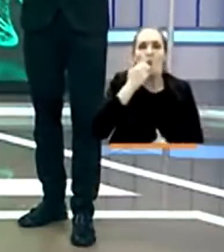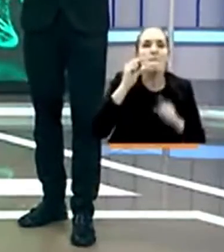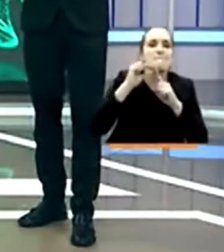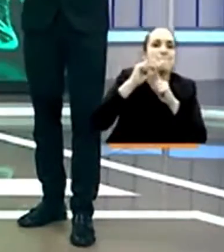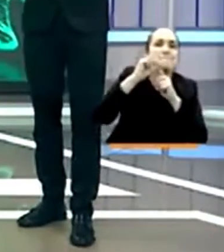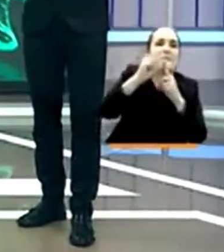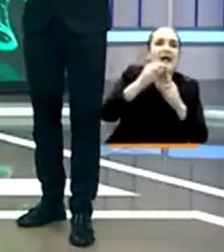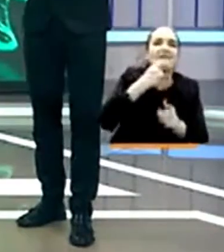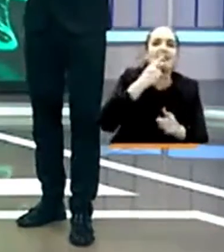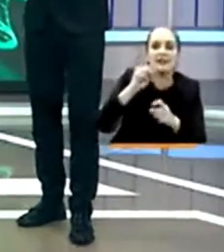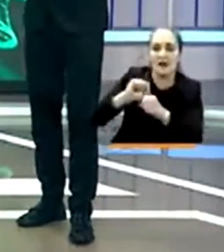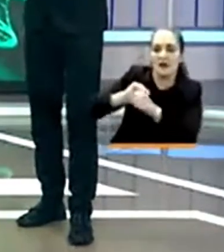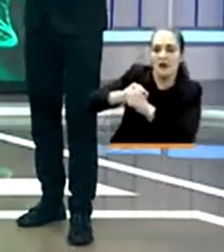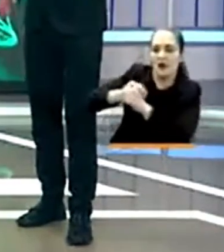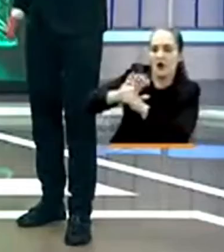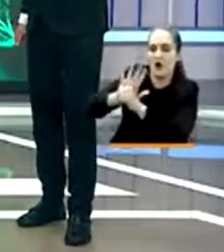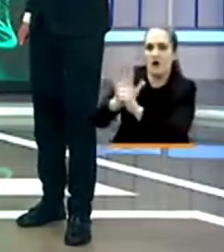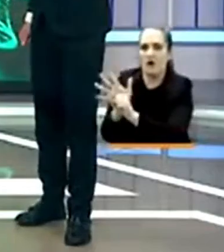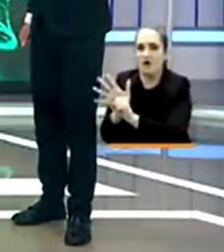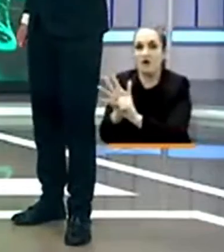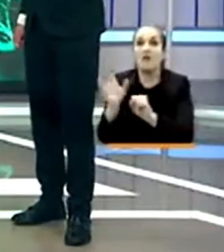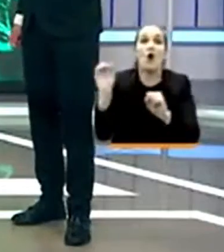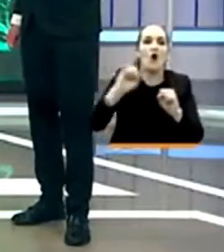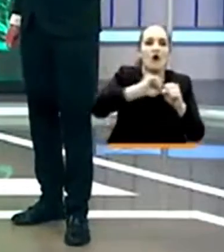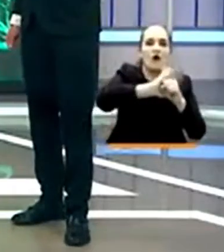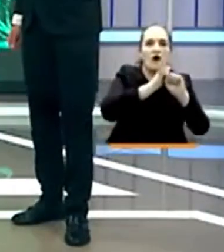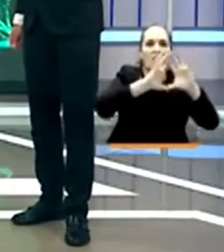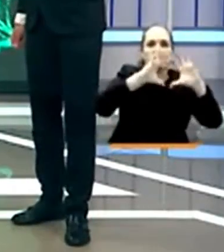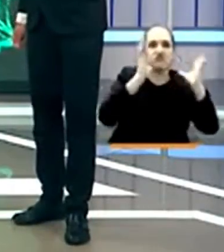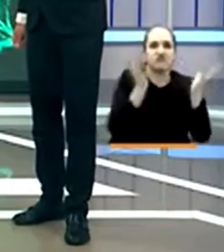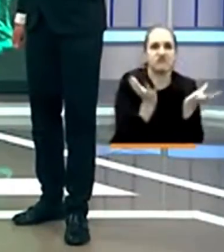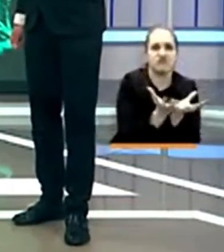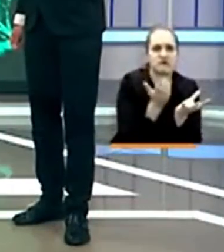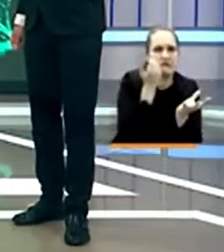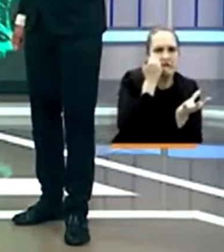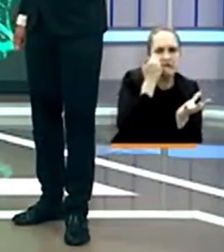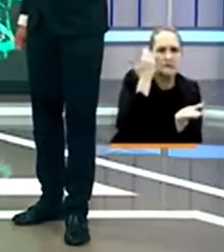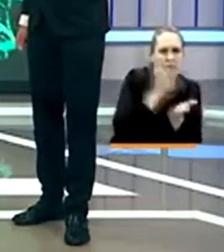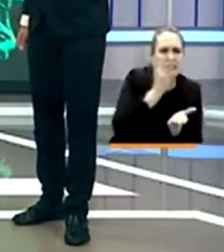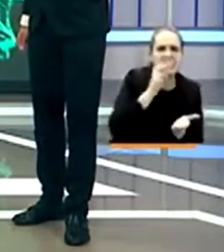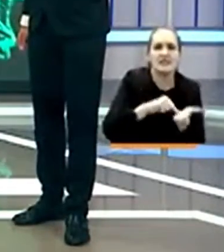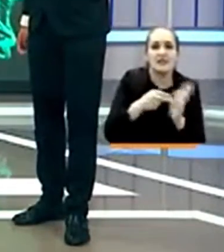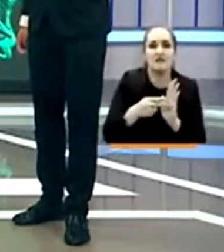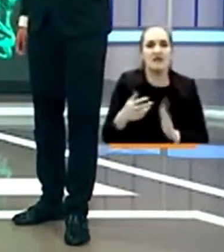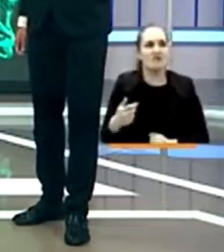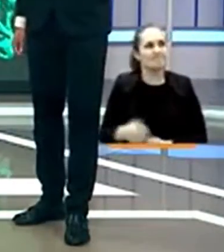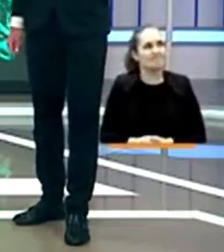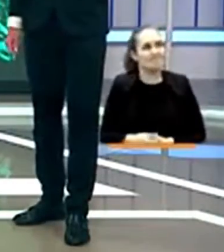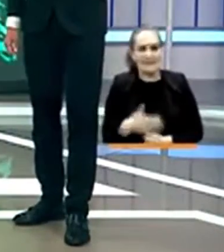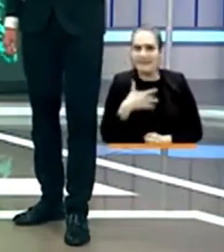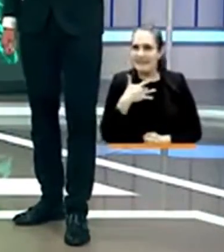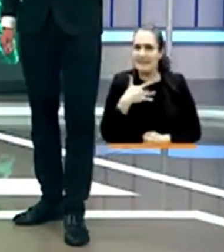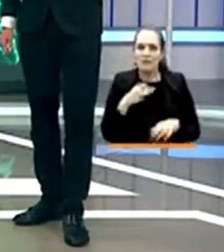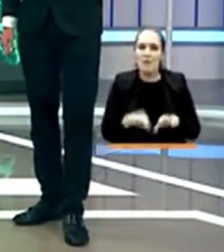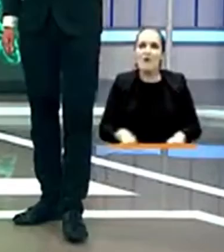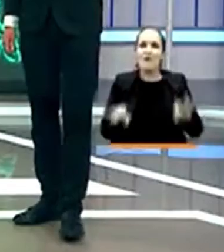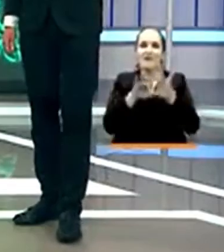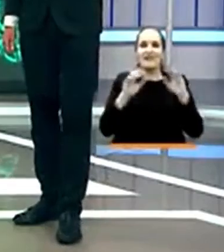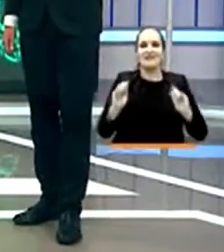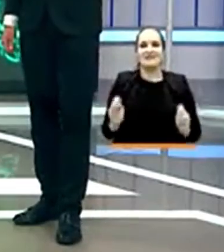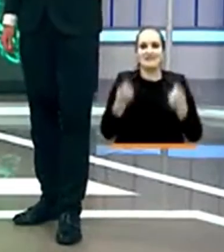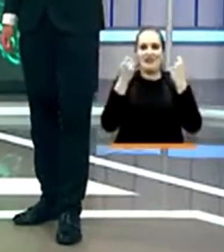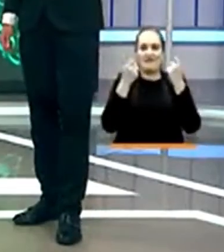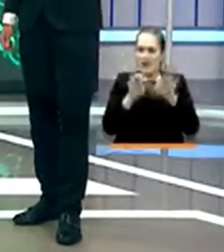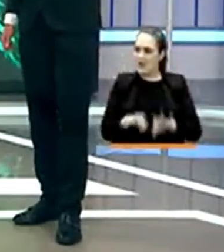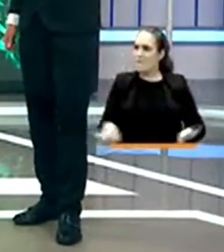palabras COVID y pandemia? Pues mire, Mateo, le contesto yo también. Para mí, sobrevivencia, superar el duelo y aprender a vivir de una